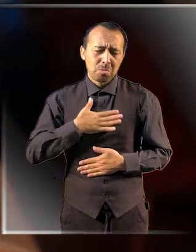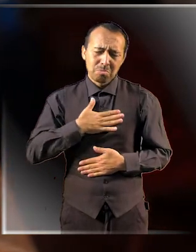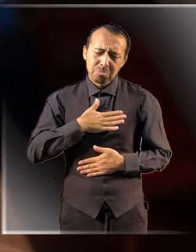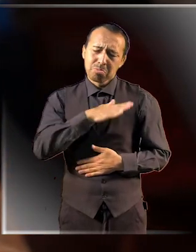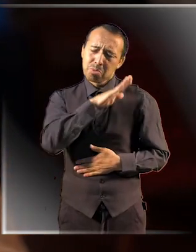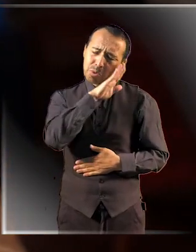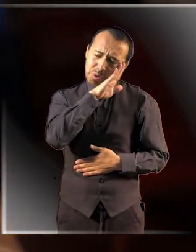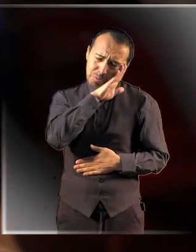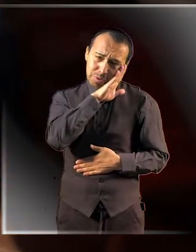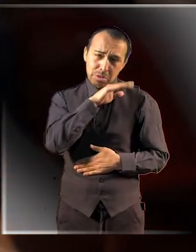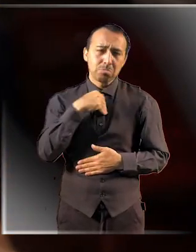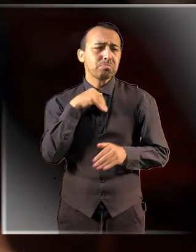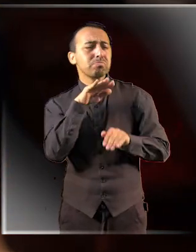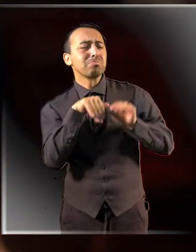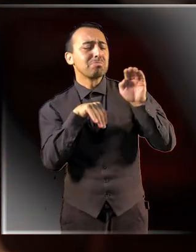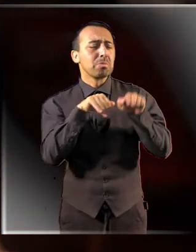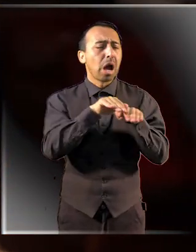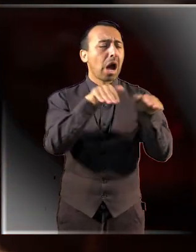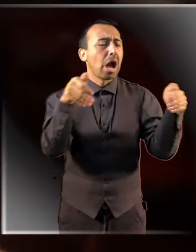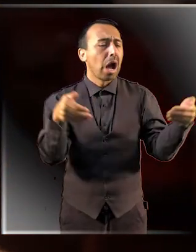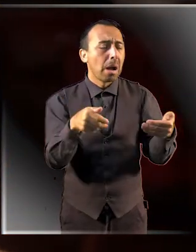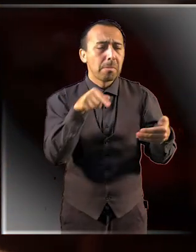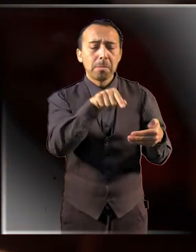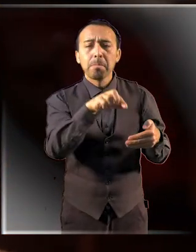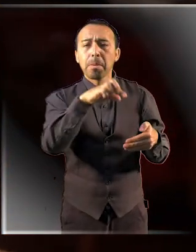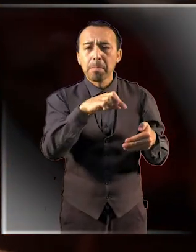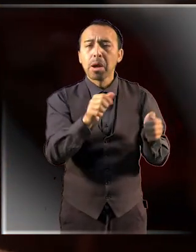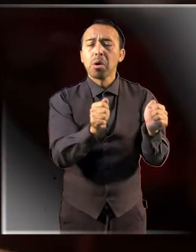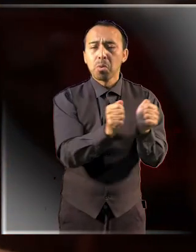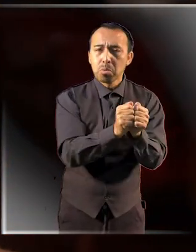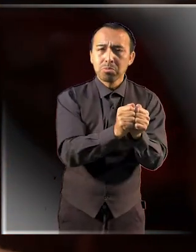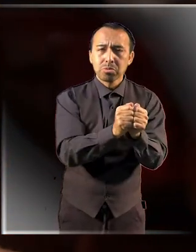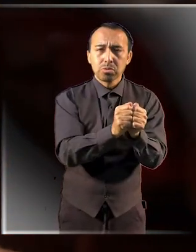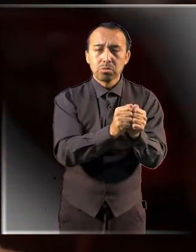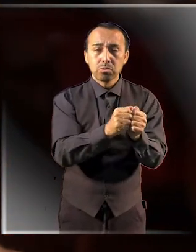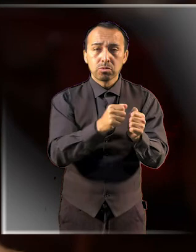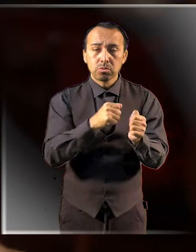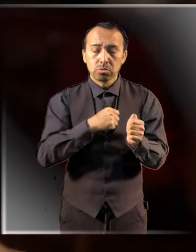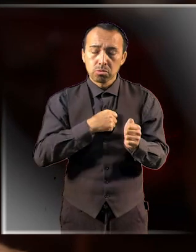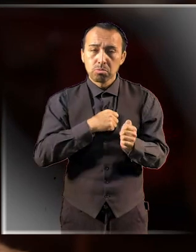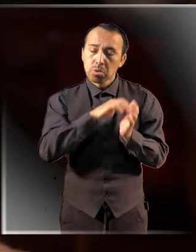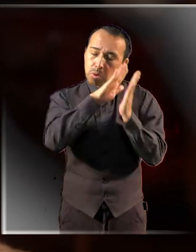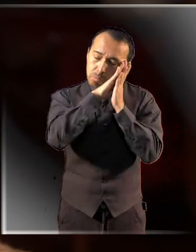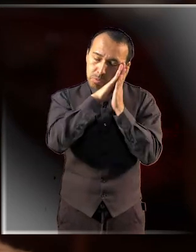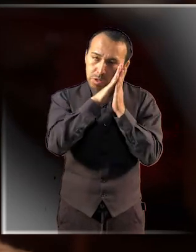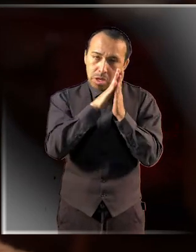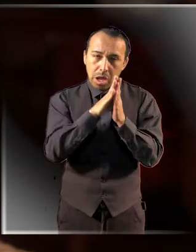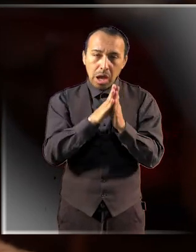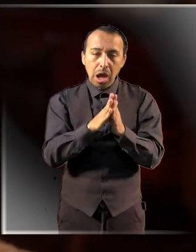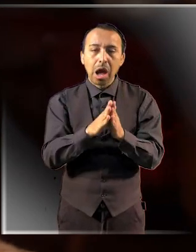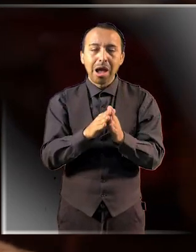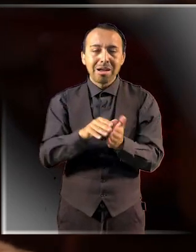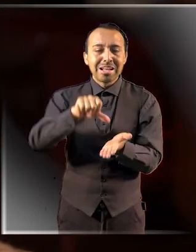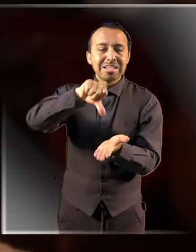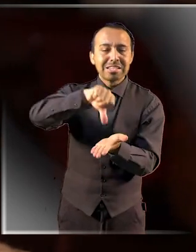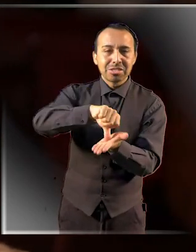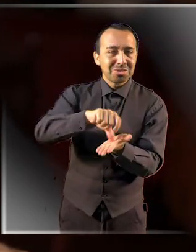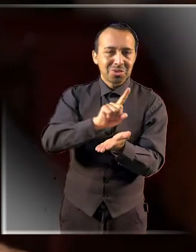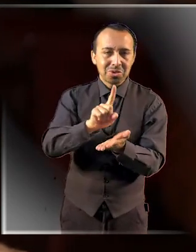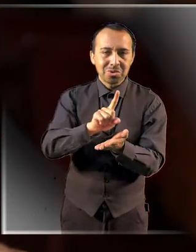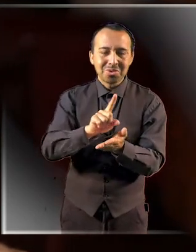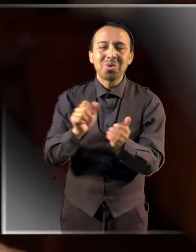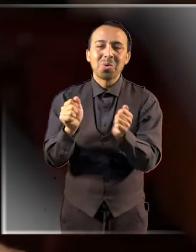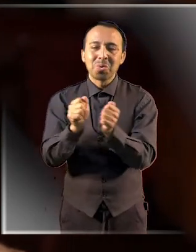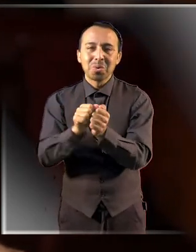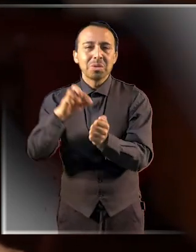cuando me quedo a dormir en la cama de él, cuando estaba chiquitito no dormía en medio. Yo me dormía en